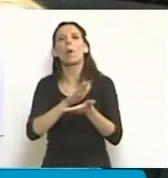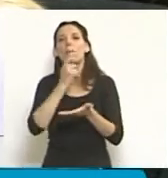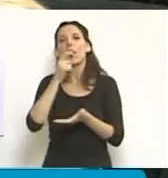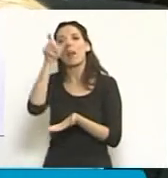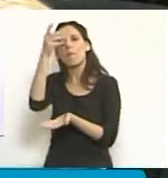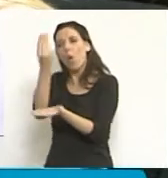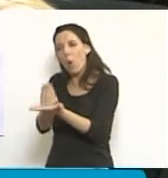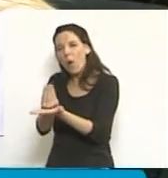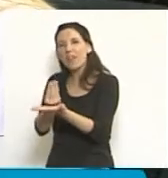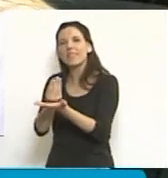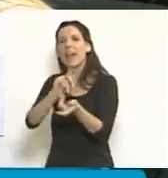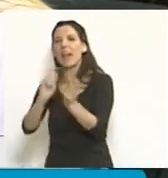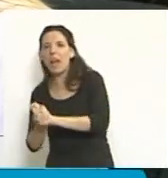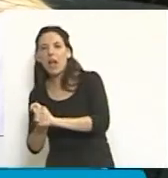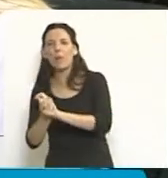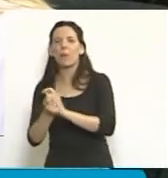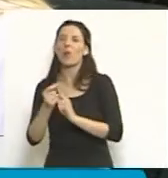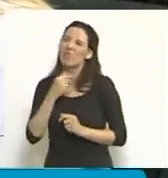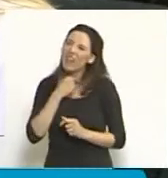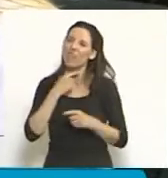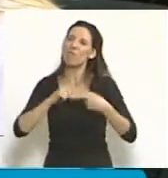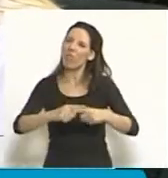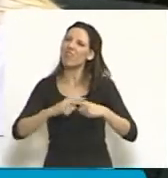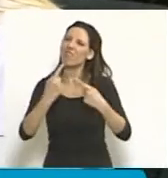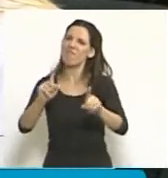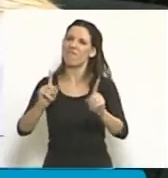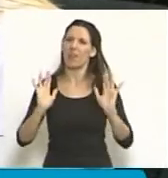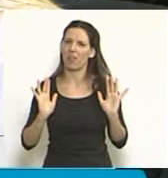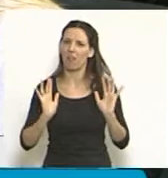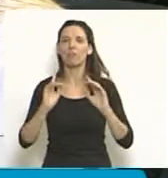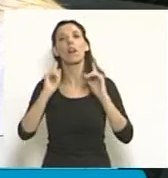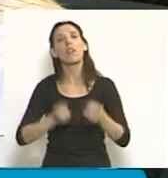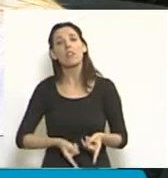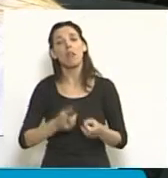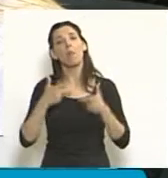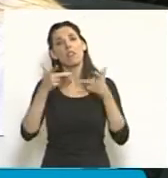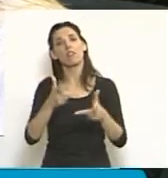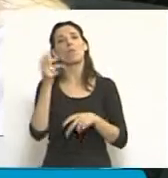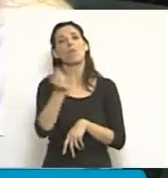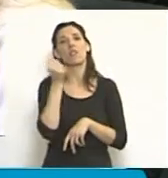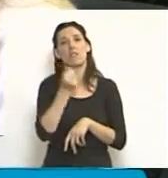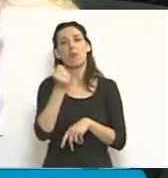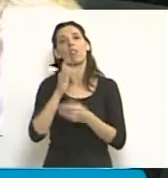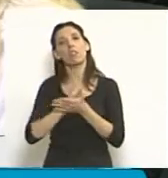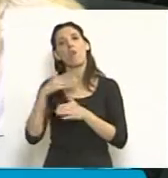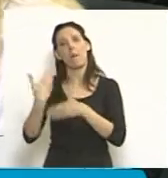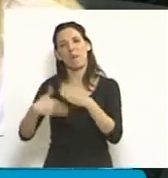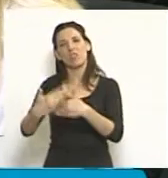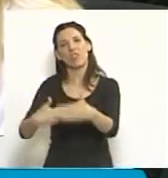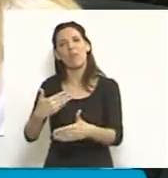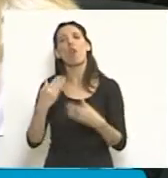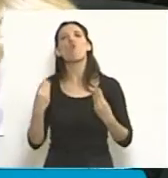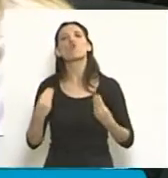podido debatir de otra manera esta cuestión. Hemos resaltado también la importancia de los procedimientos para designar